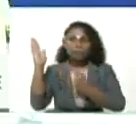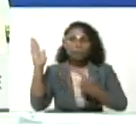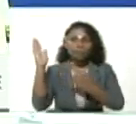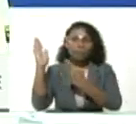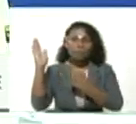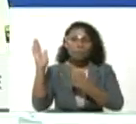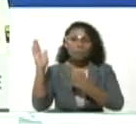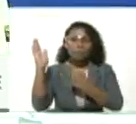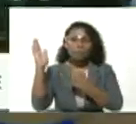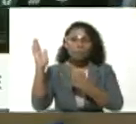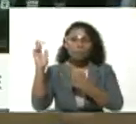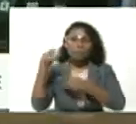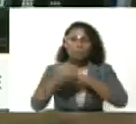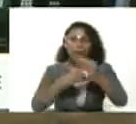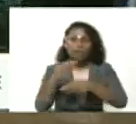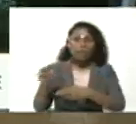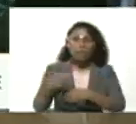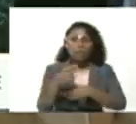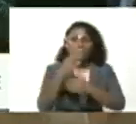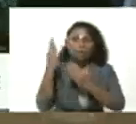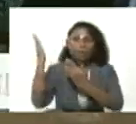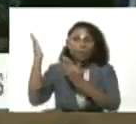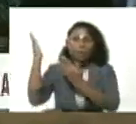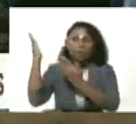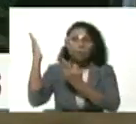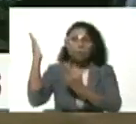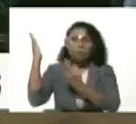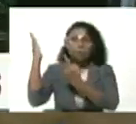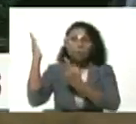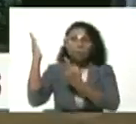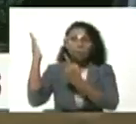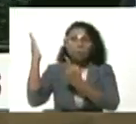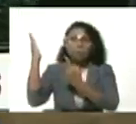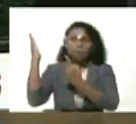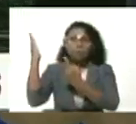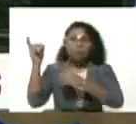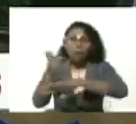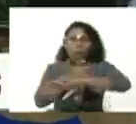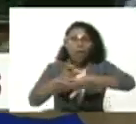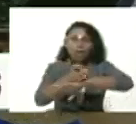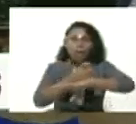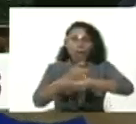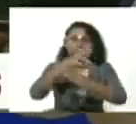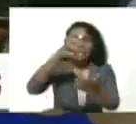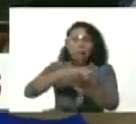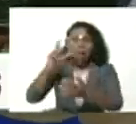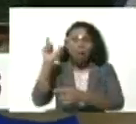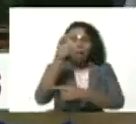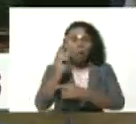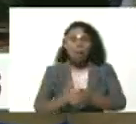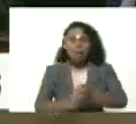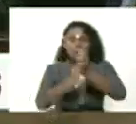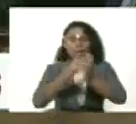¿Ah? Ahí va el gobernador. Nuestros líderes, nuestras lideresas